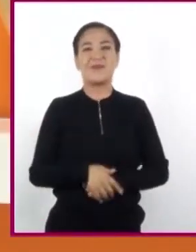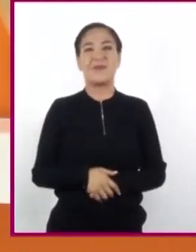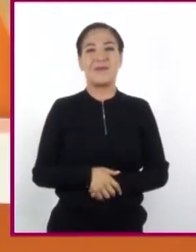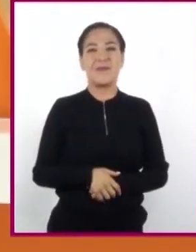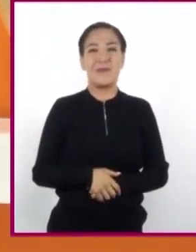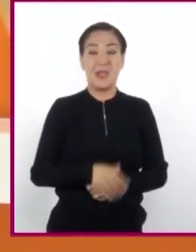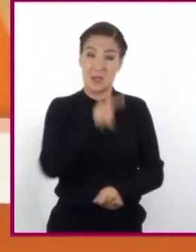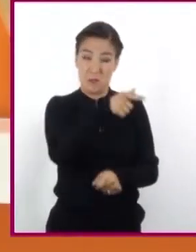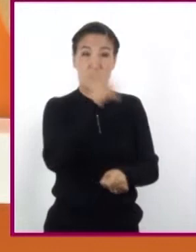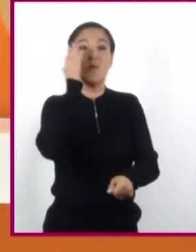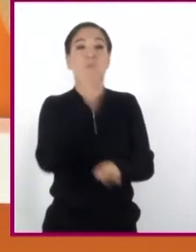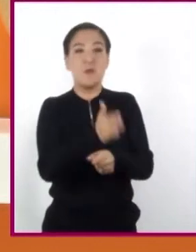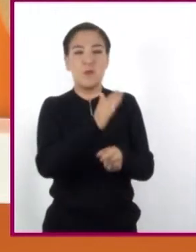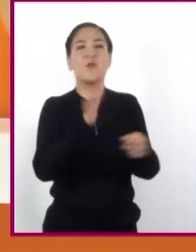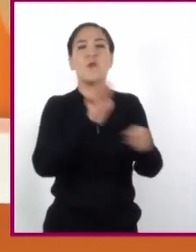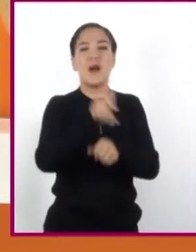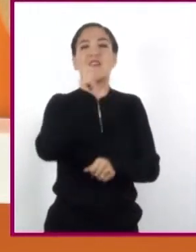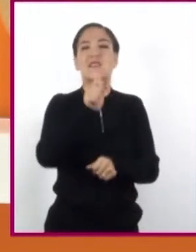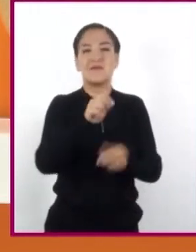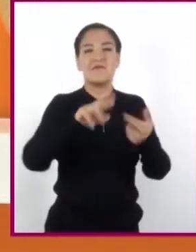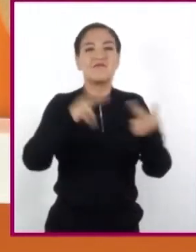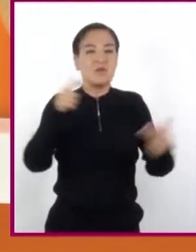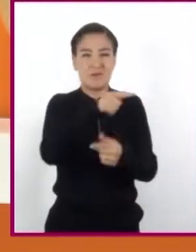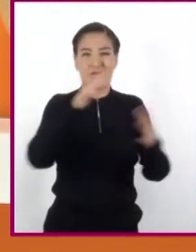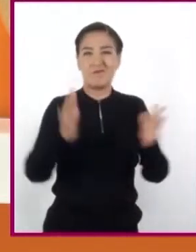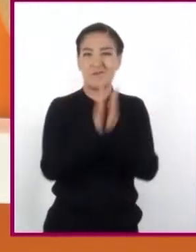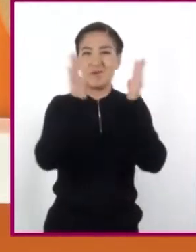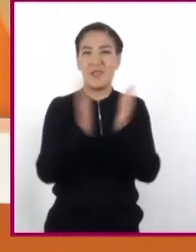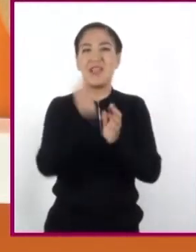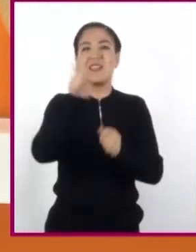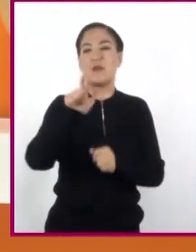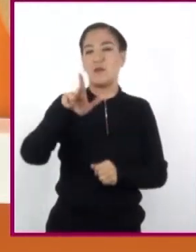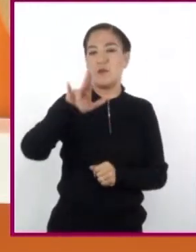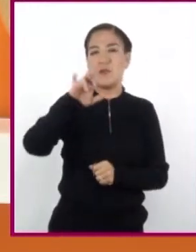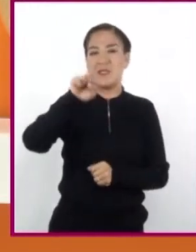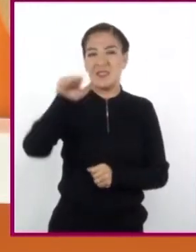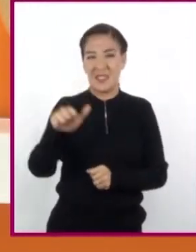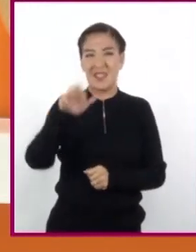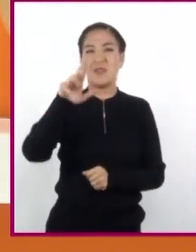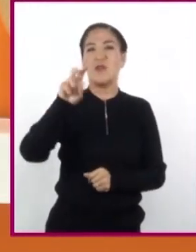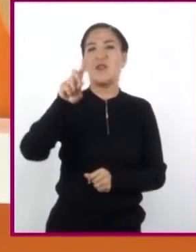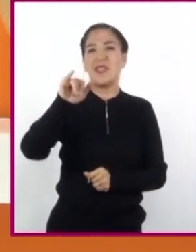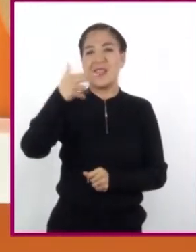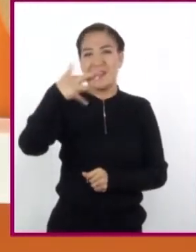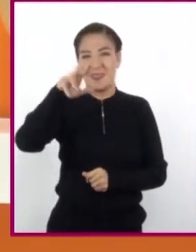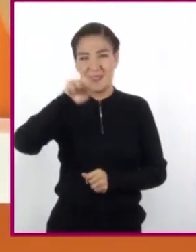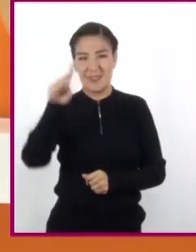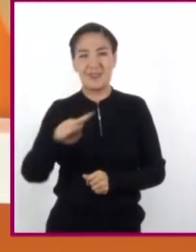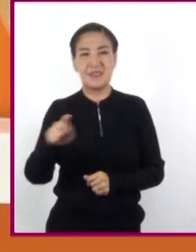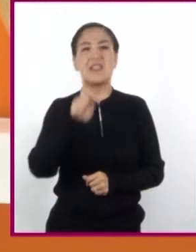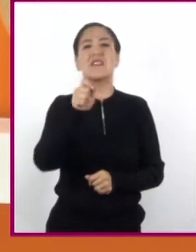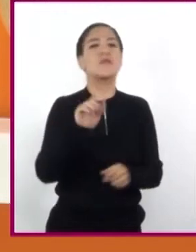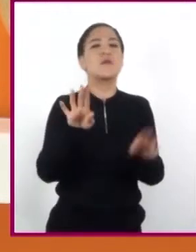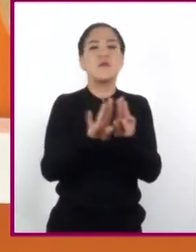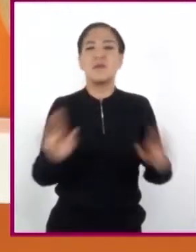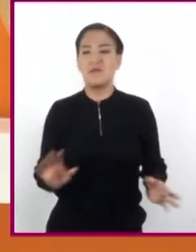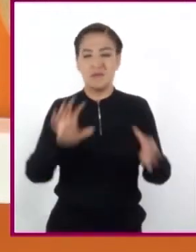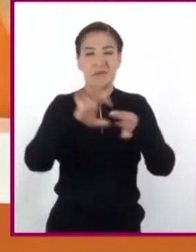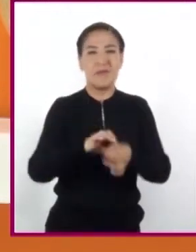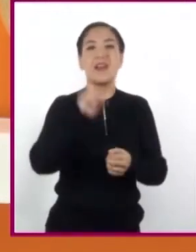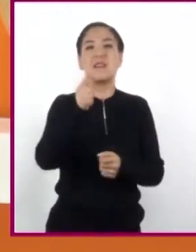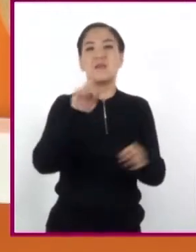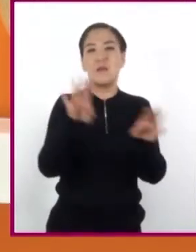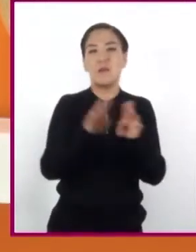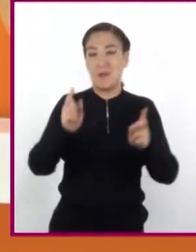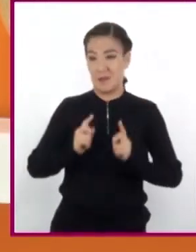Su sentencia se relacionó con la participación de Luisa Rodríguez, quien, según los documentos, se encargó de dar a un hombre